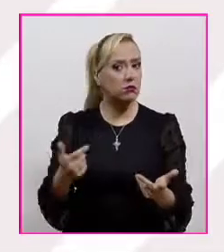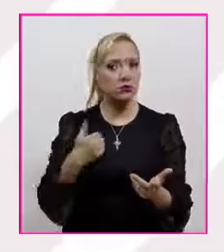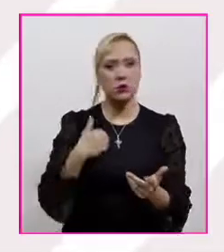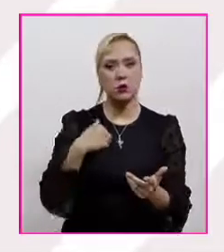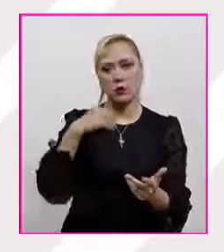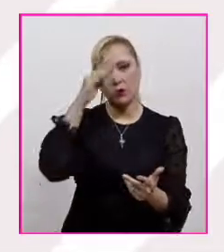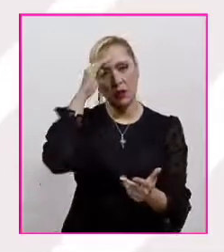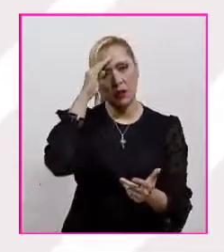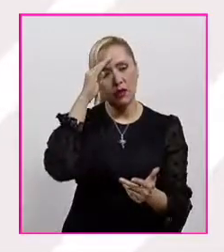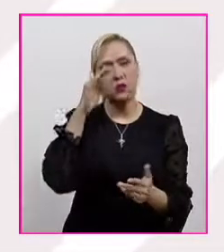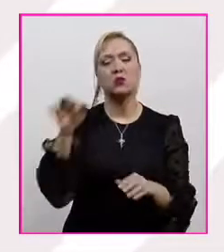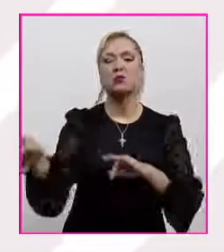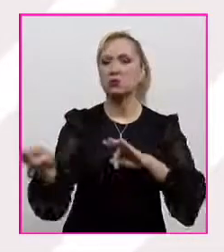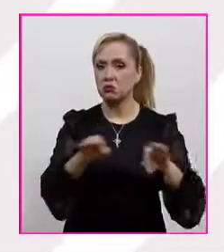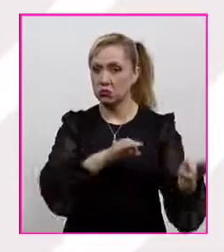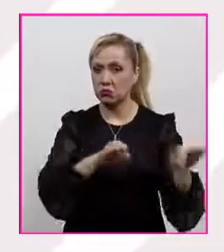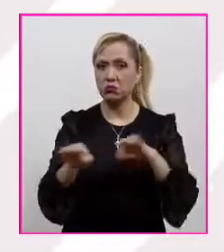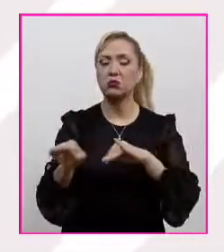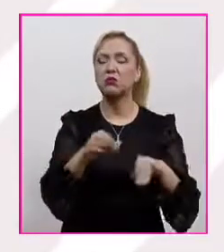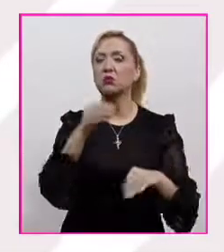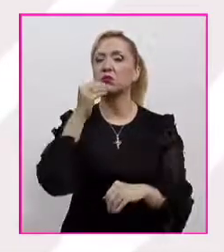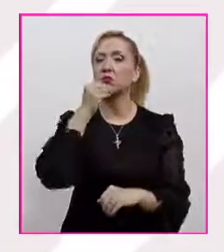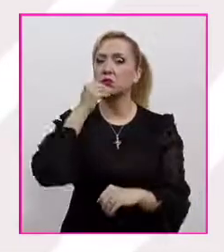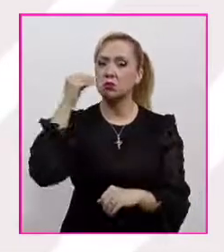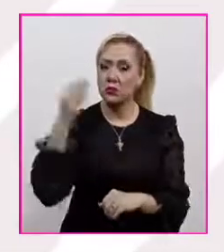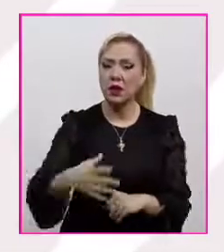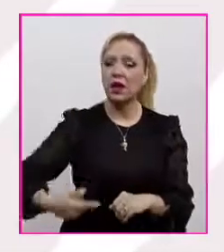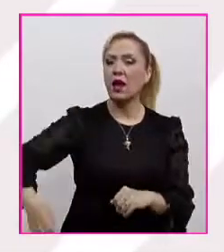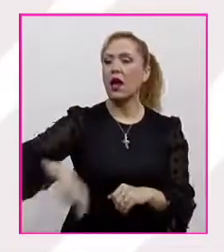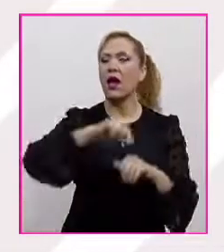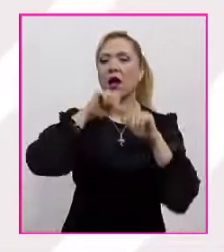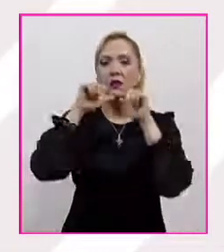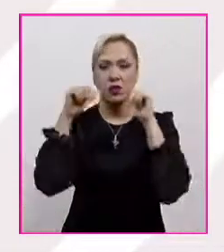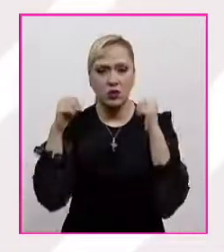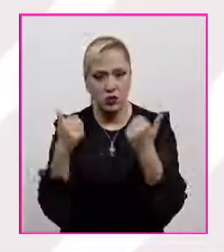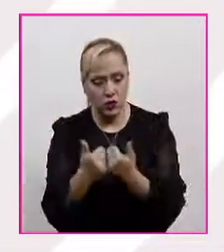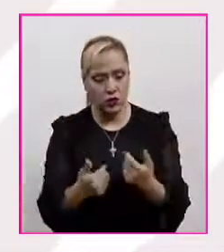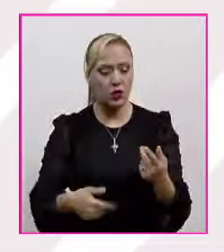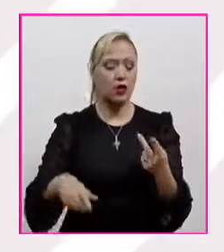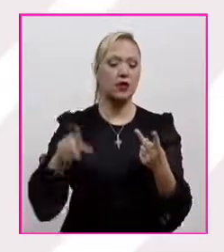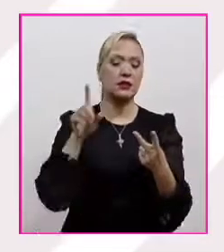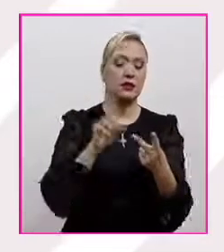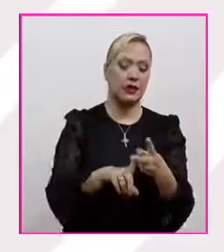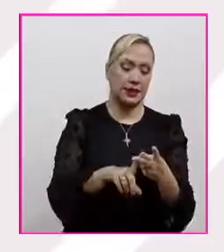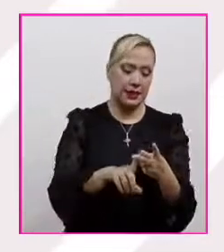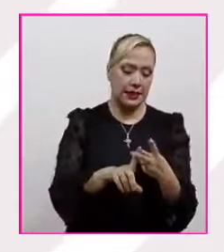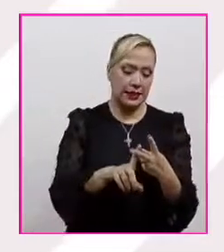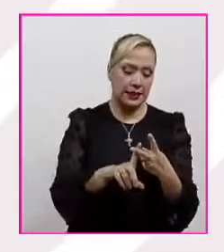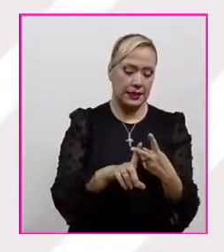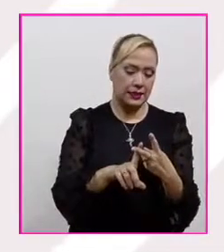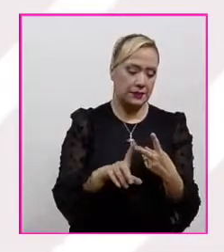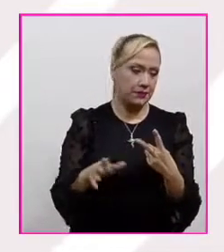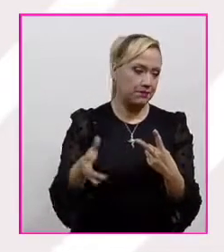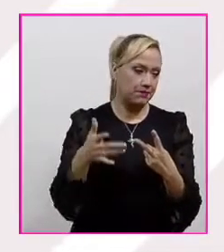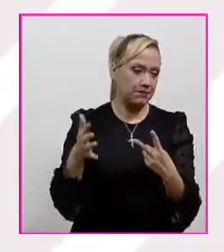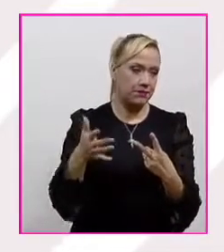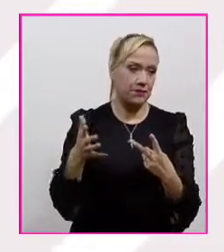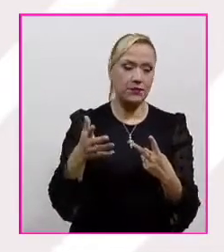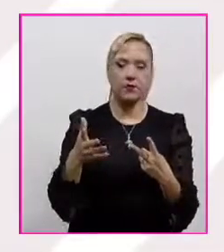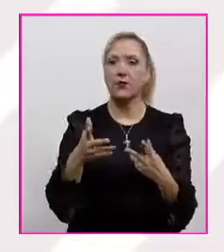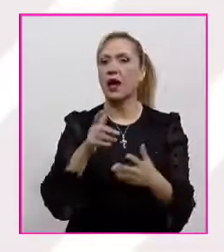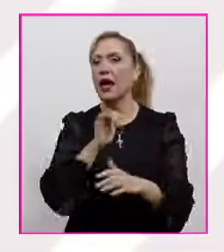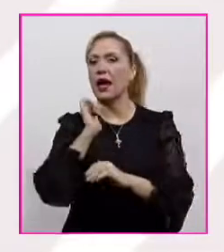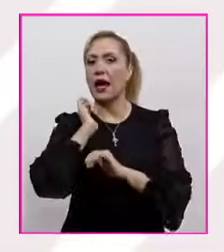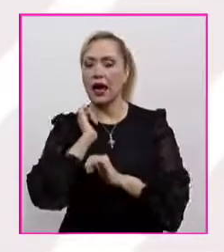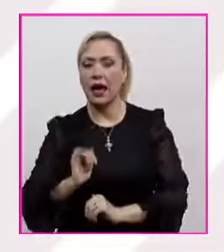tenemos una labor, sobre todo quienes somos de organizaciones, quienes son operadores de programas